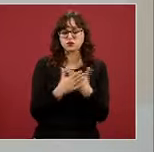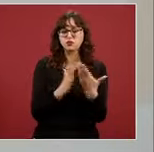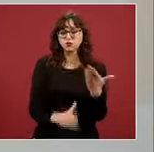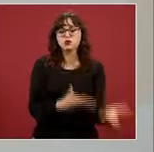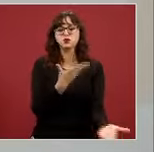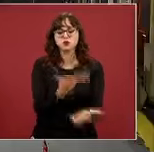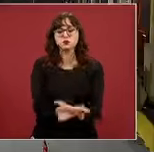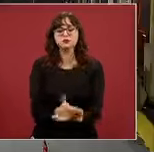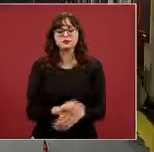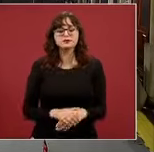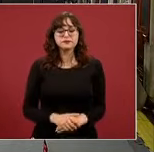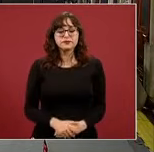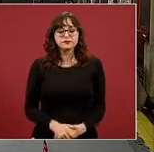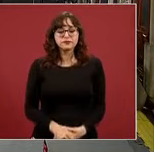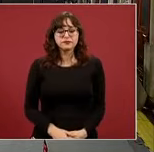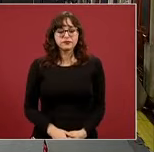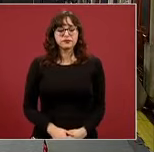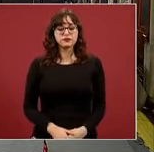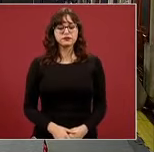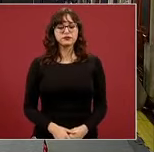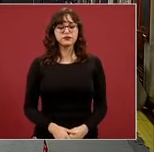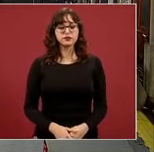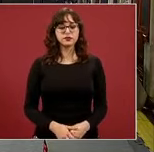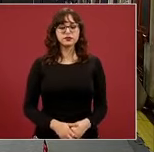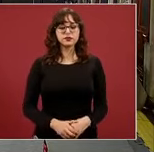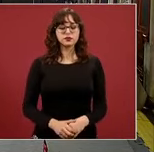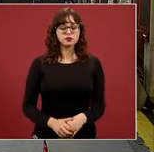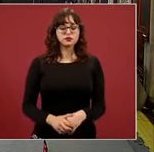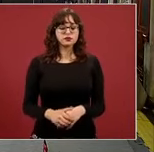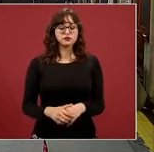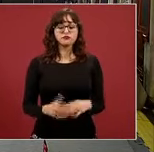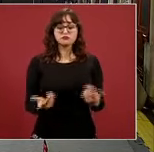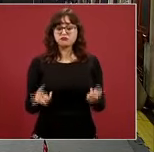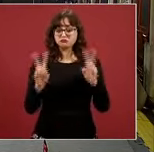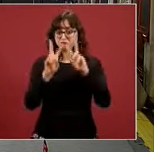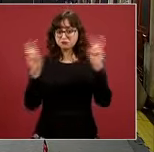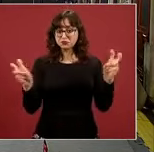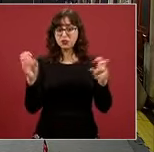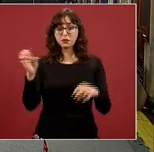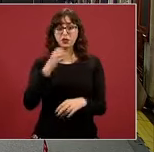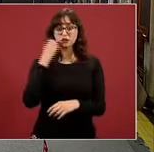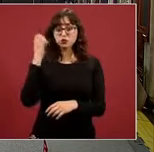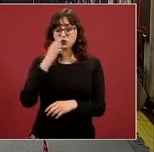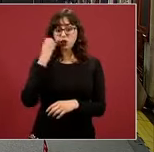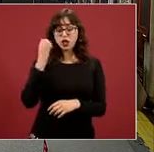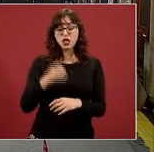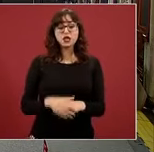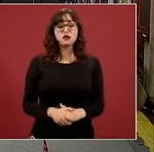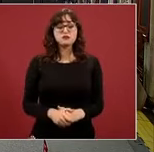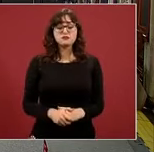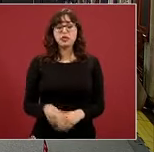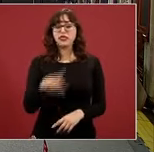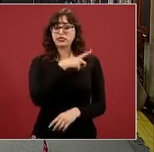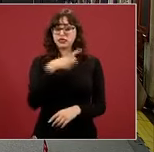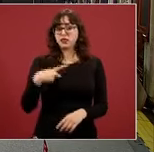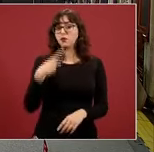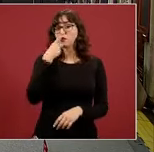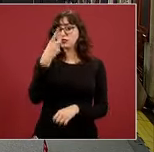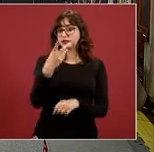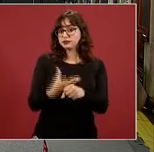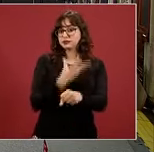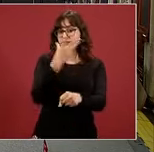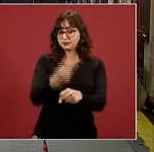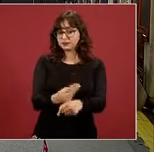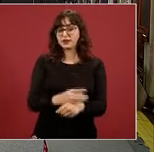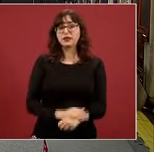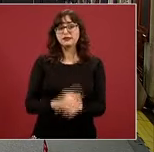proponernos. Gracias. Gracias, maestro. Y respecto al ciclo educativo, déjenme comentarles más ampliamente sobre el país